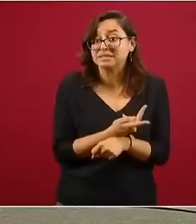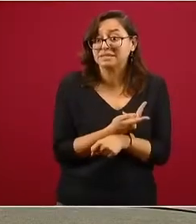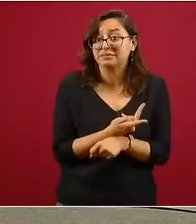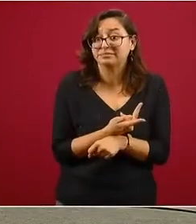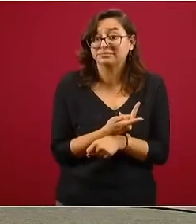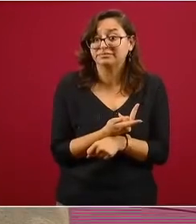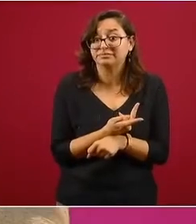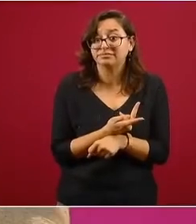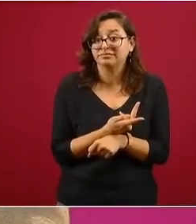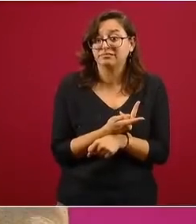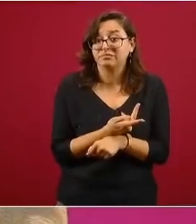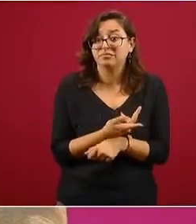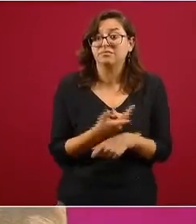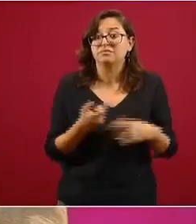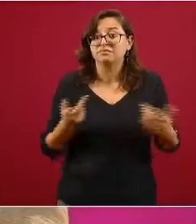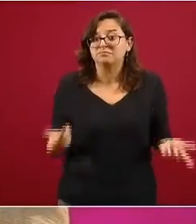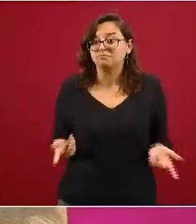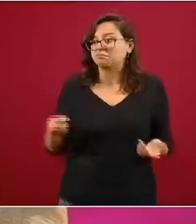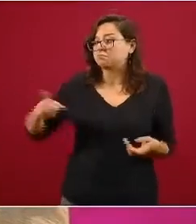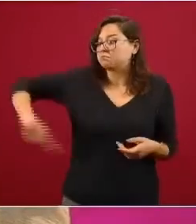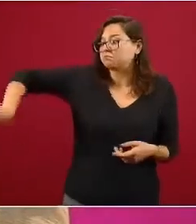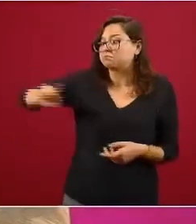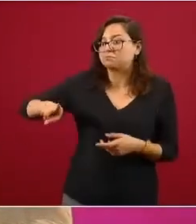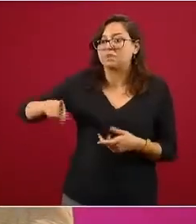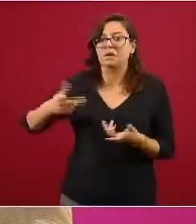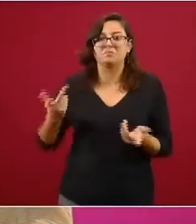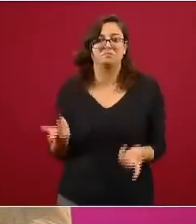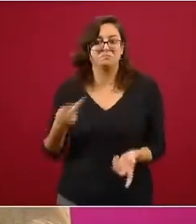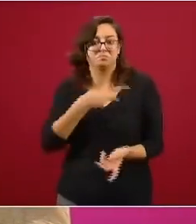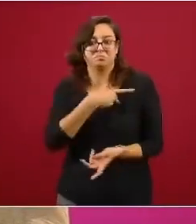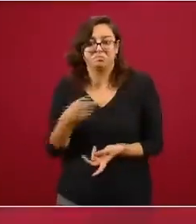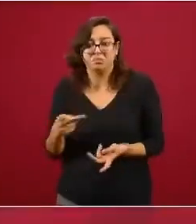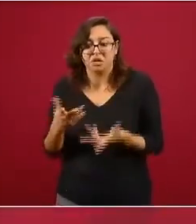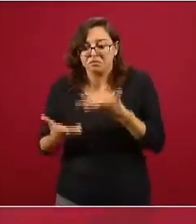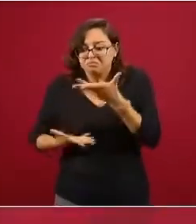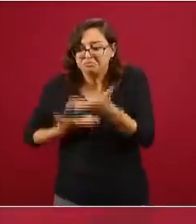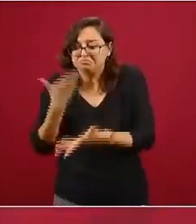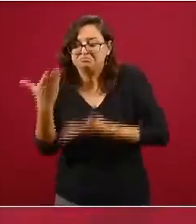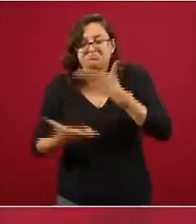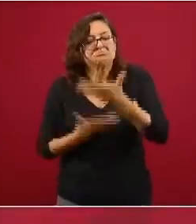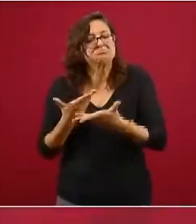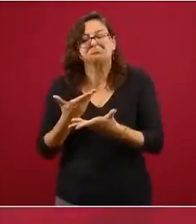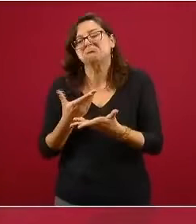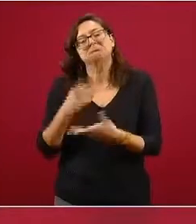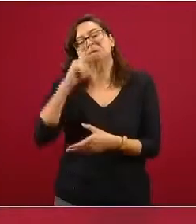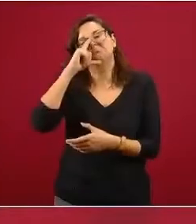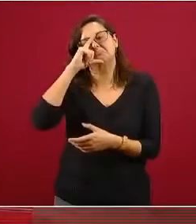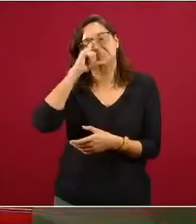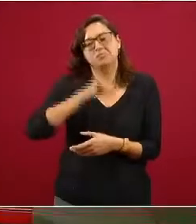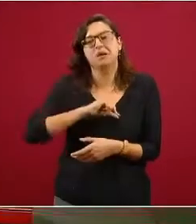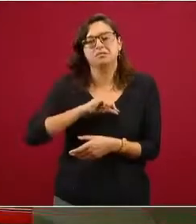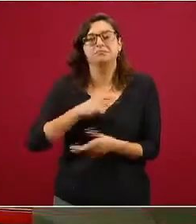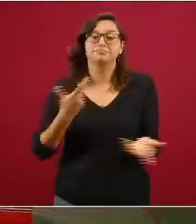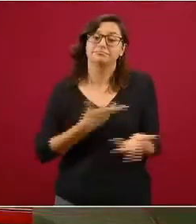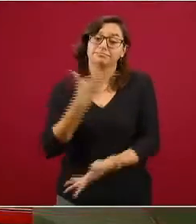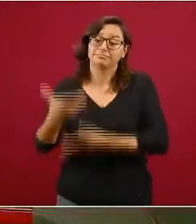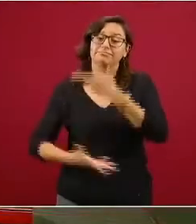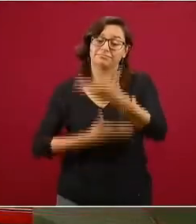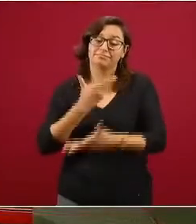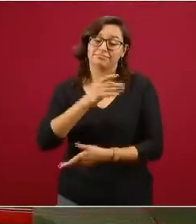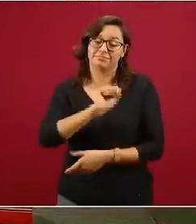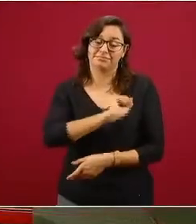fenómeno de privación de servicios, y uno de ellos importantísimo es los servicios de